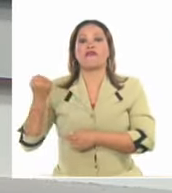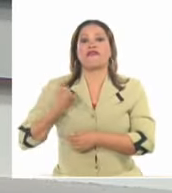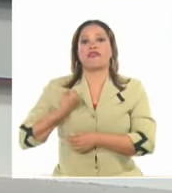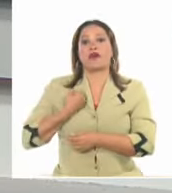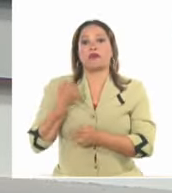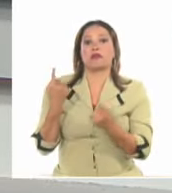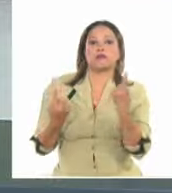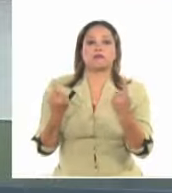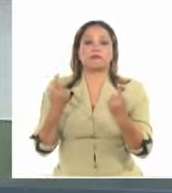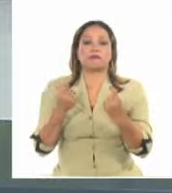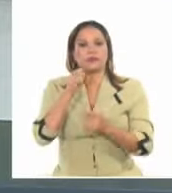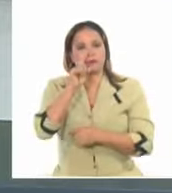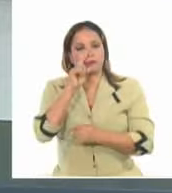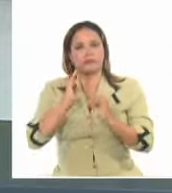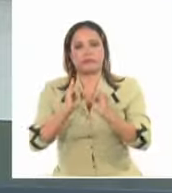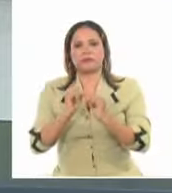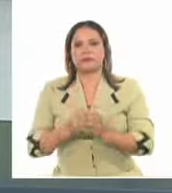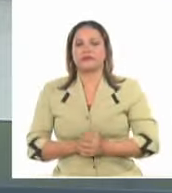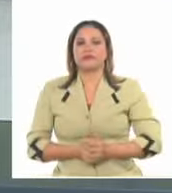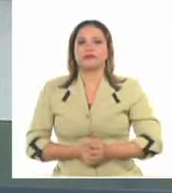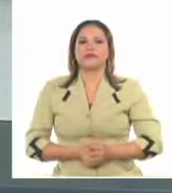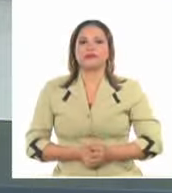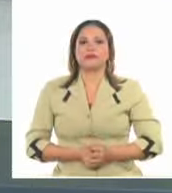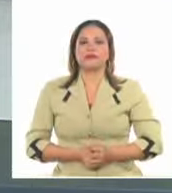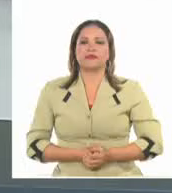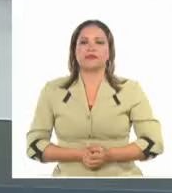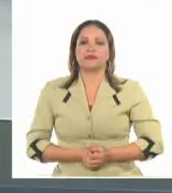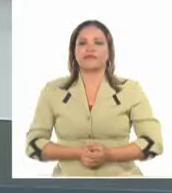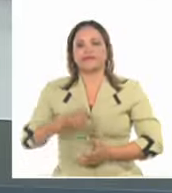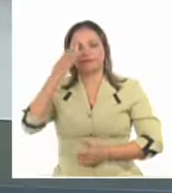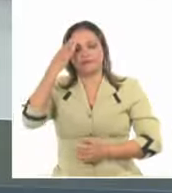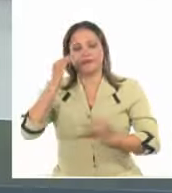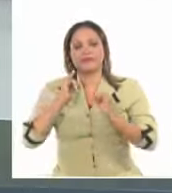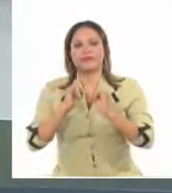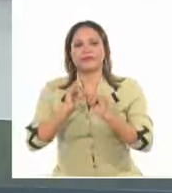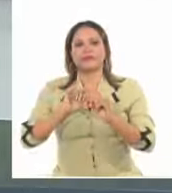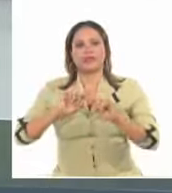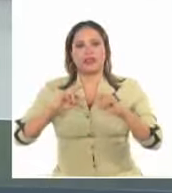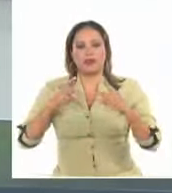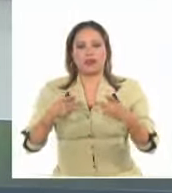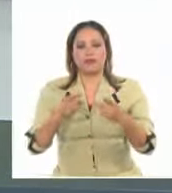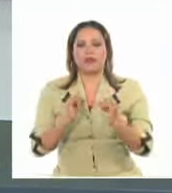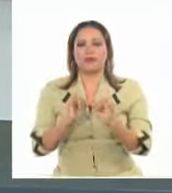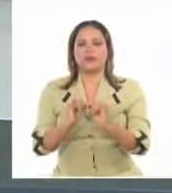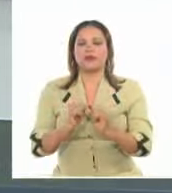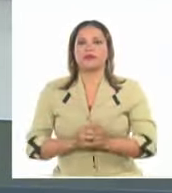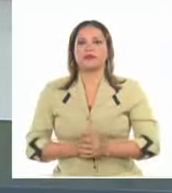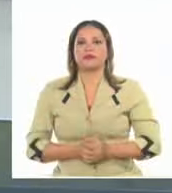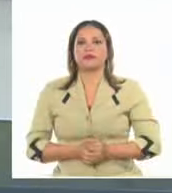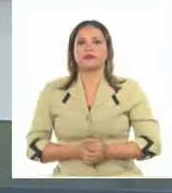un próximo encuentro. Muchas gracias, Anisley. Nosotros ahora retomamos la actualidad nacional, y es que Cuba decidió prorrogar